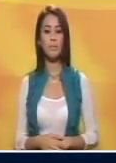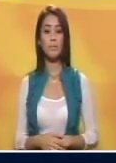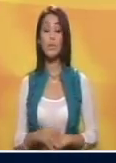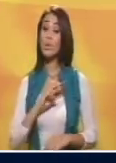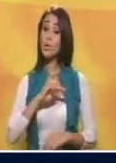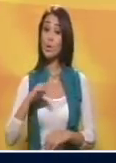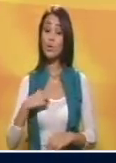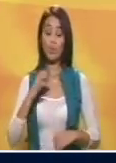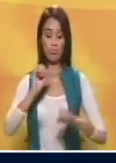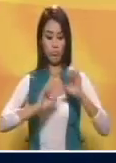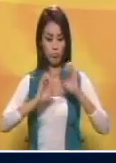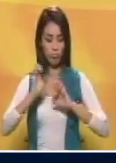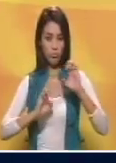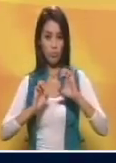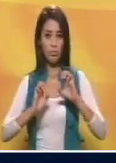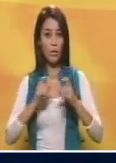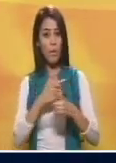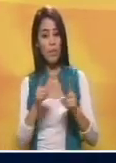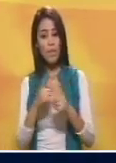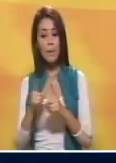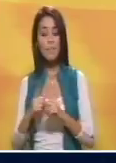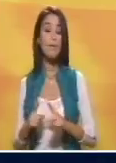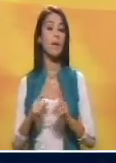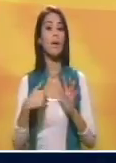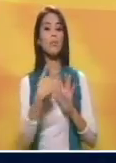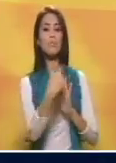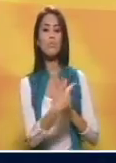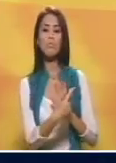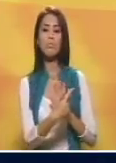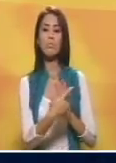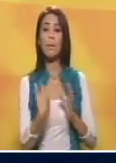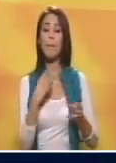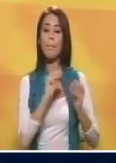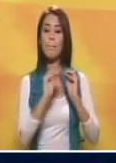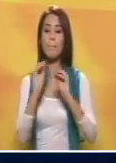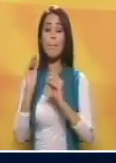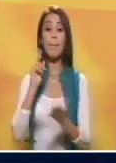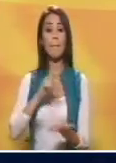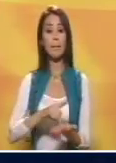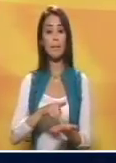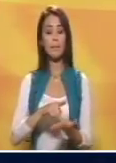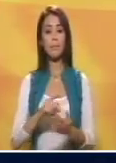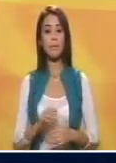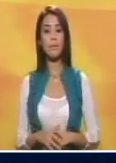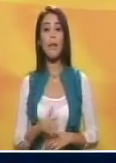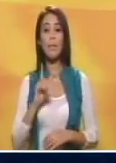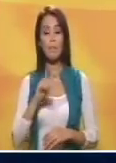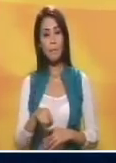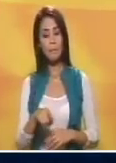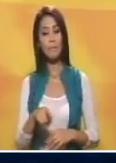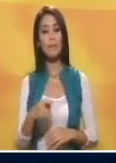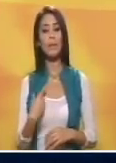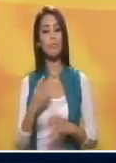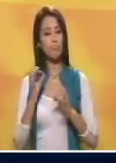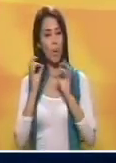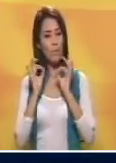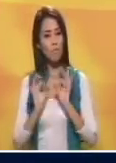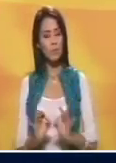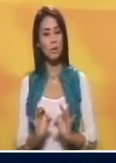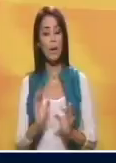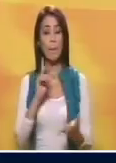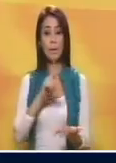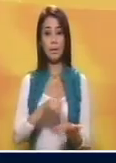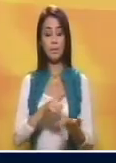seguimos evaluando diferentes mecanismos para llamar a la participación y para hacer efectiva la